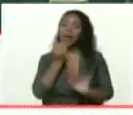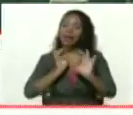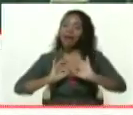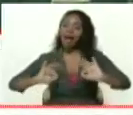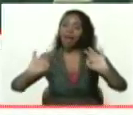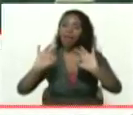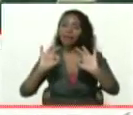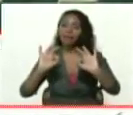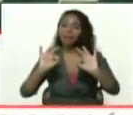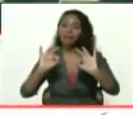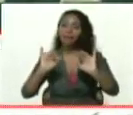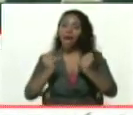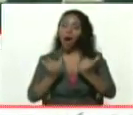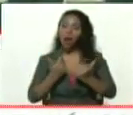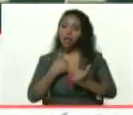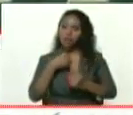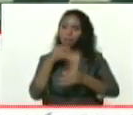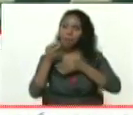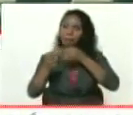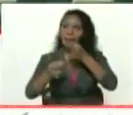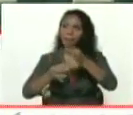Ahora, yo le estaba diciendo a Diosdado,